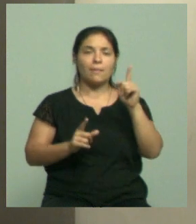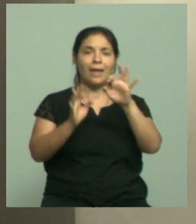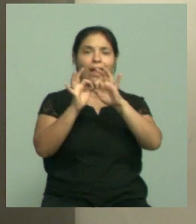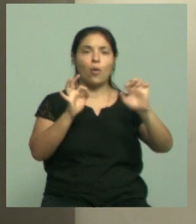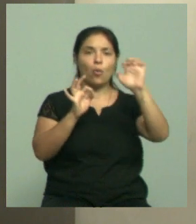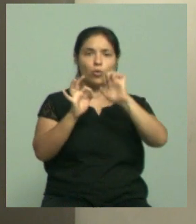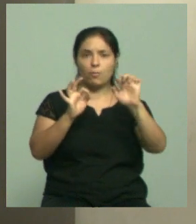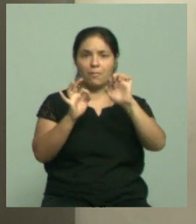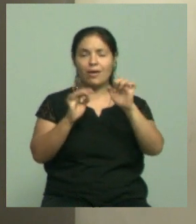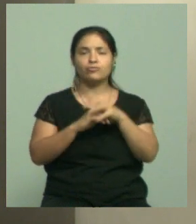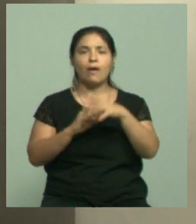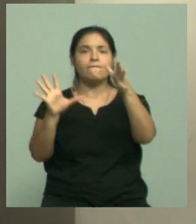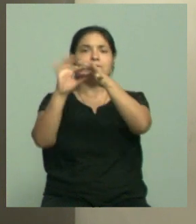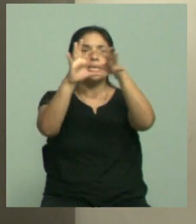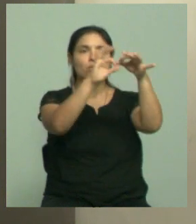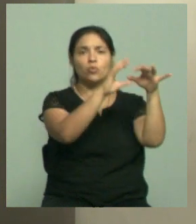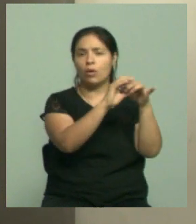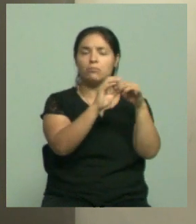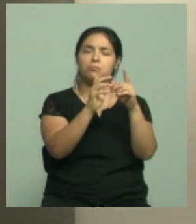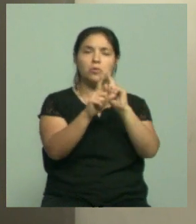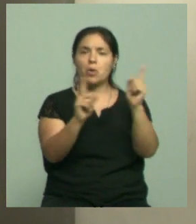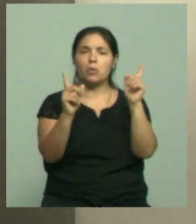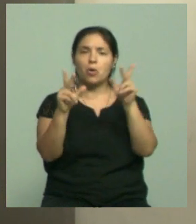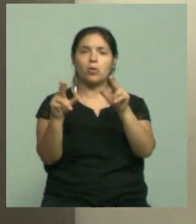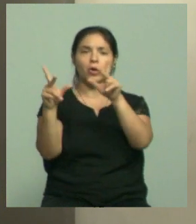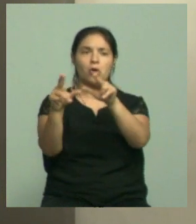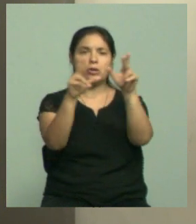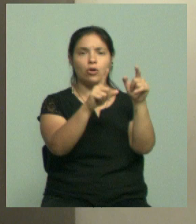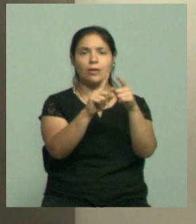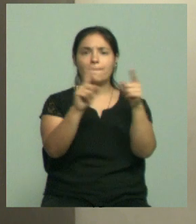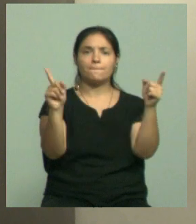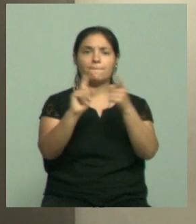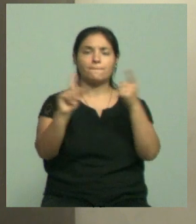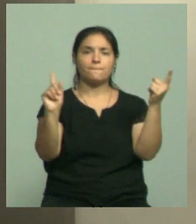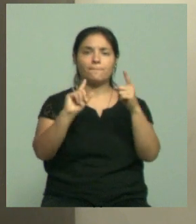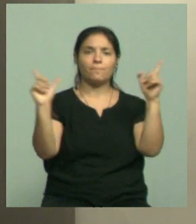que retrocedieron en este sentido, ¿no? Entonces yo creo que en